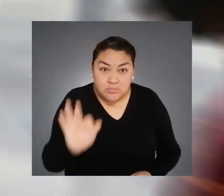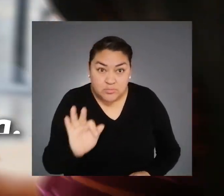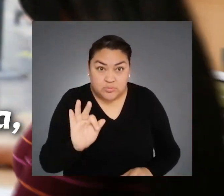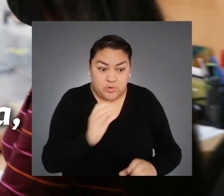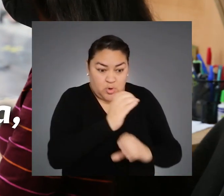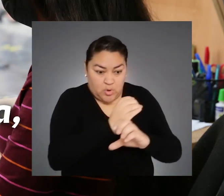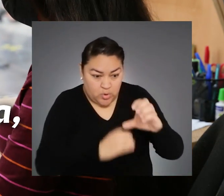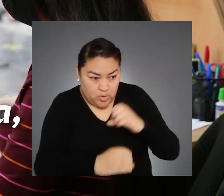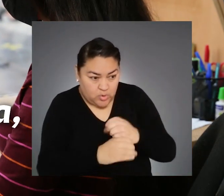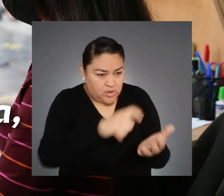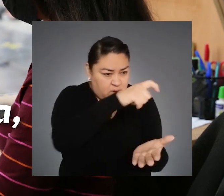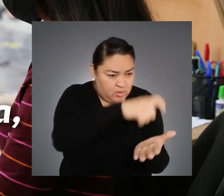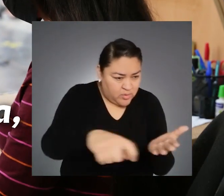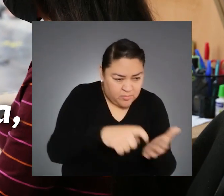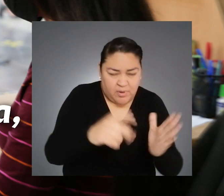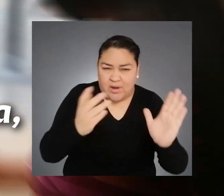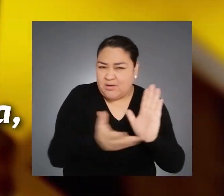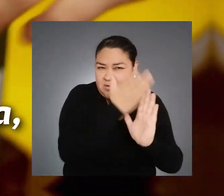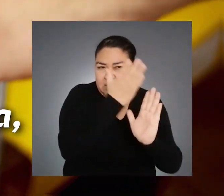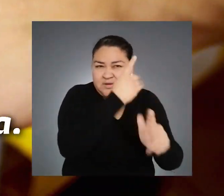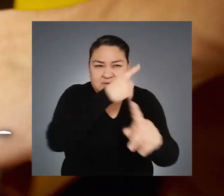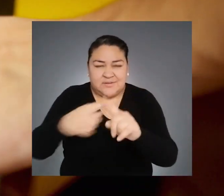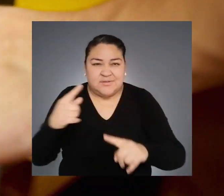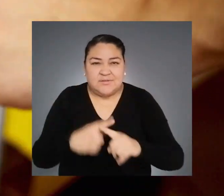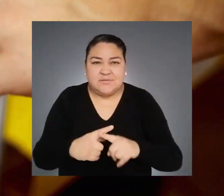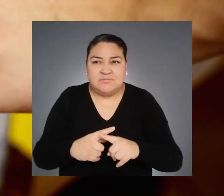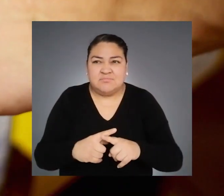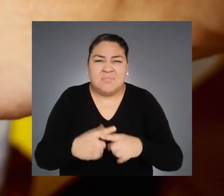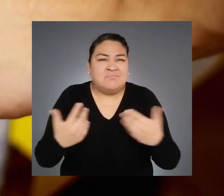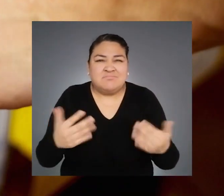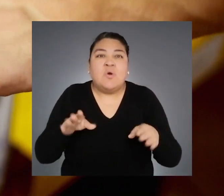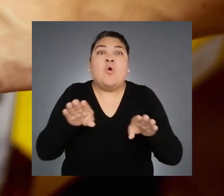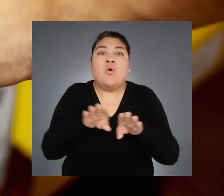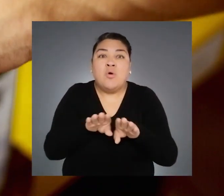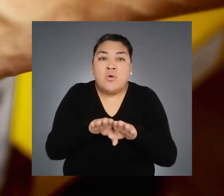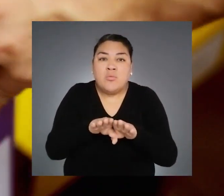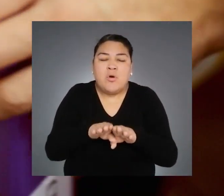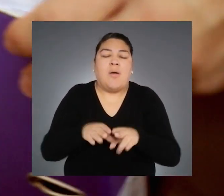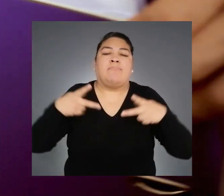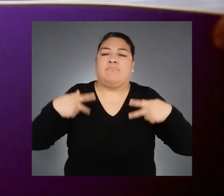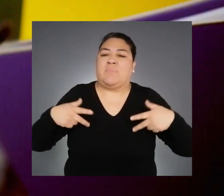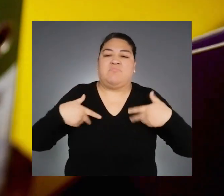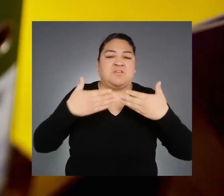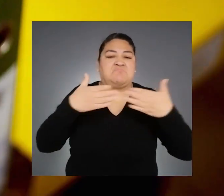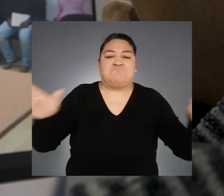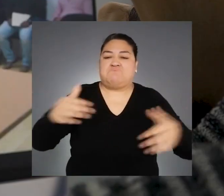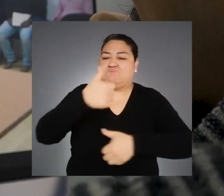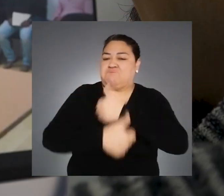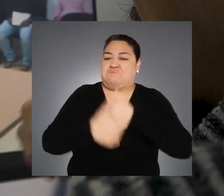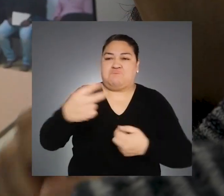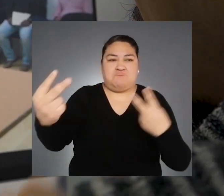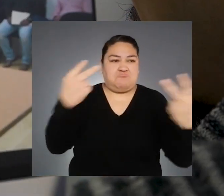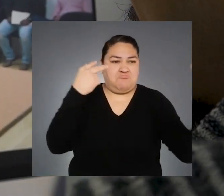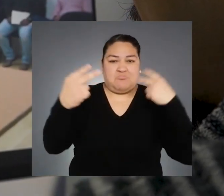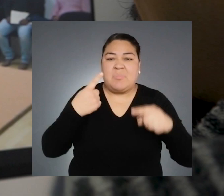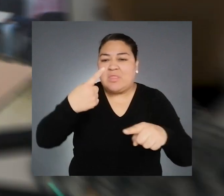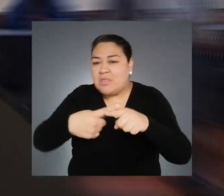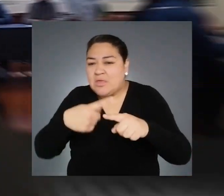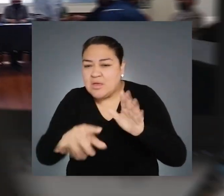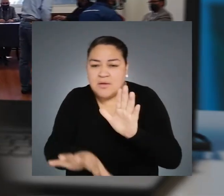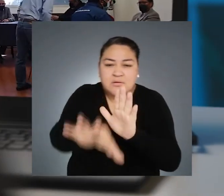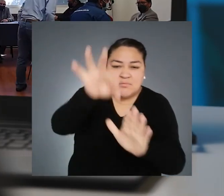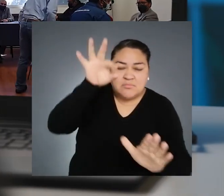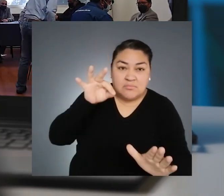procedimientos de adquisición de bienes, servicios y obra pública se realizaron por licitación pública con transmisiones en vivo en